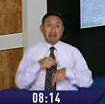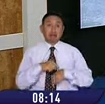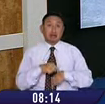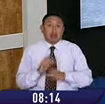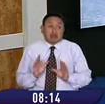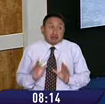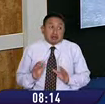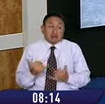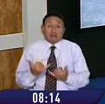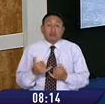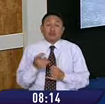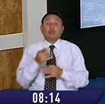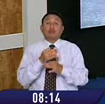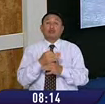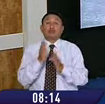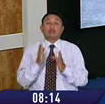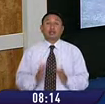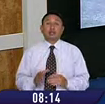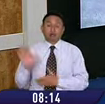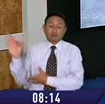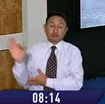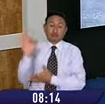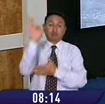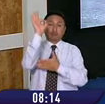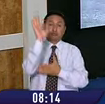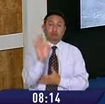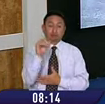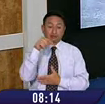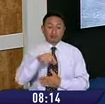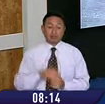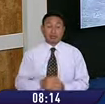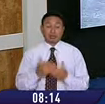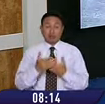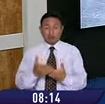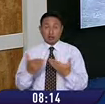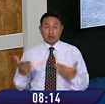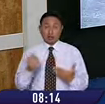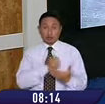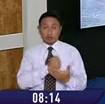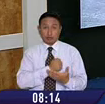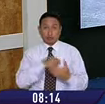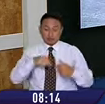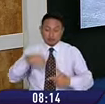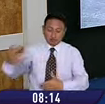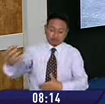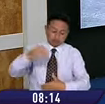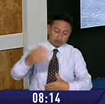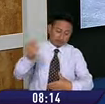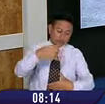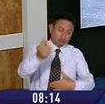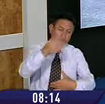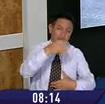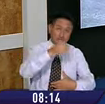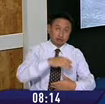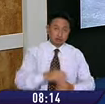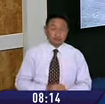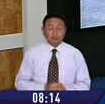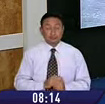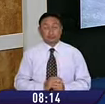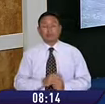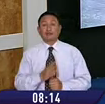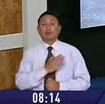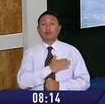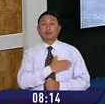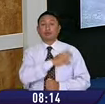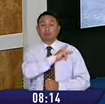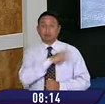día, un funcionario delegado tiene que llegar para retirar las encomiendas encontradas, dícese, uso